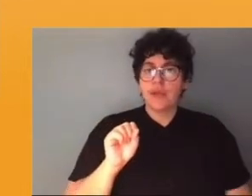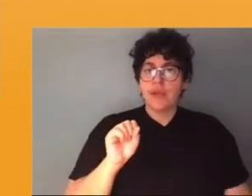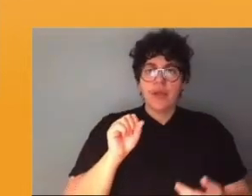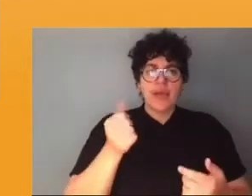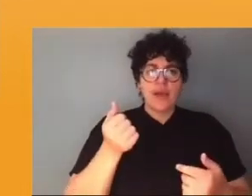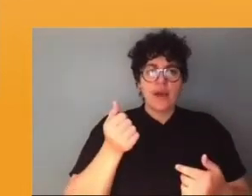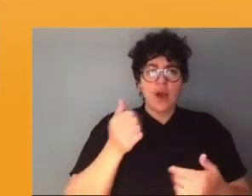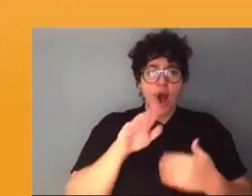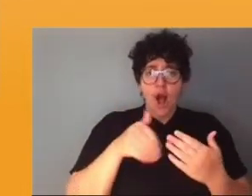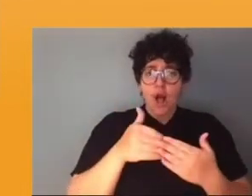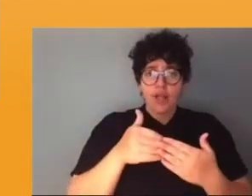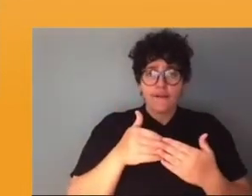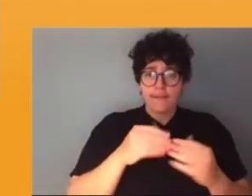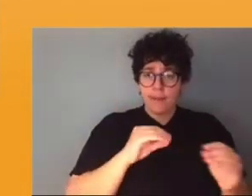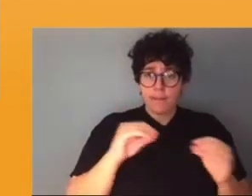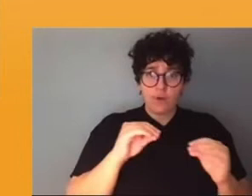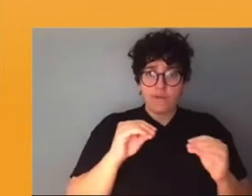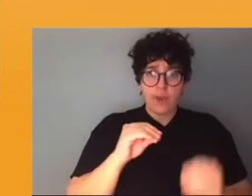solo va